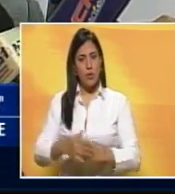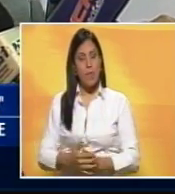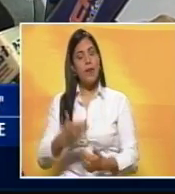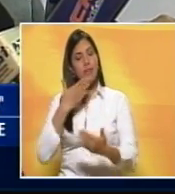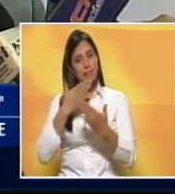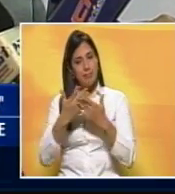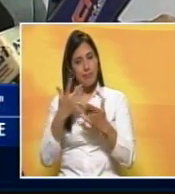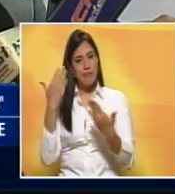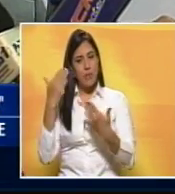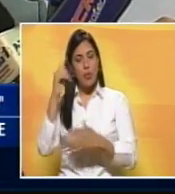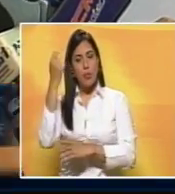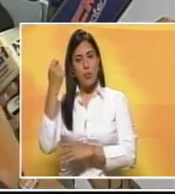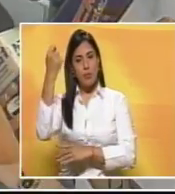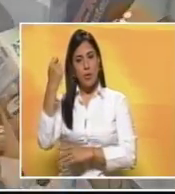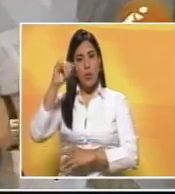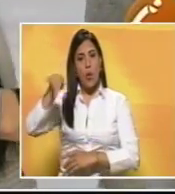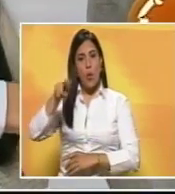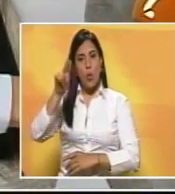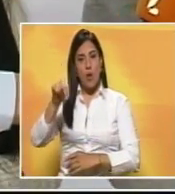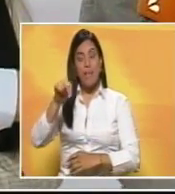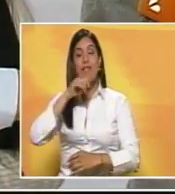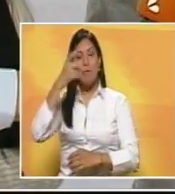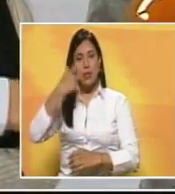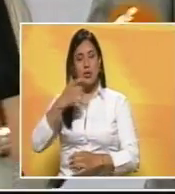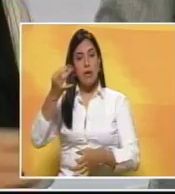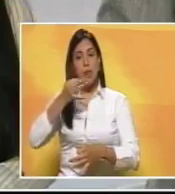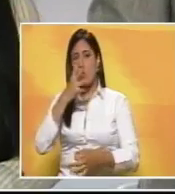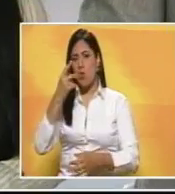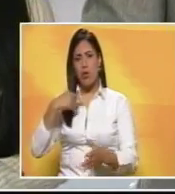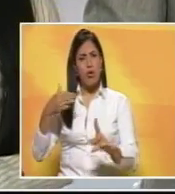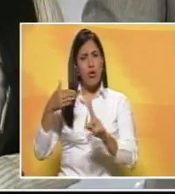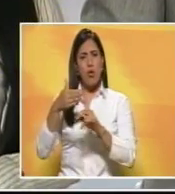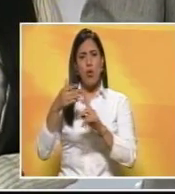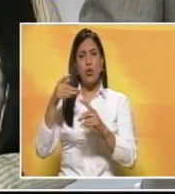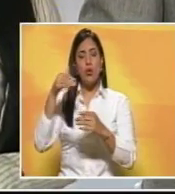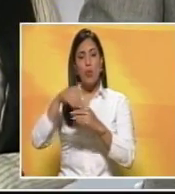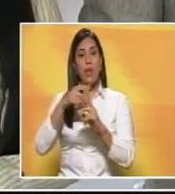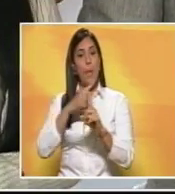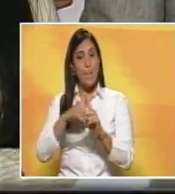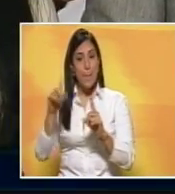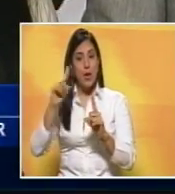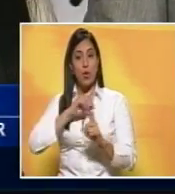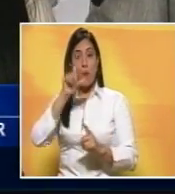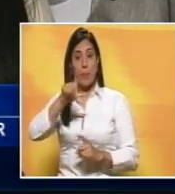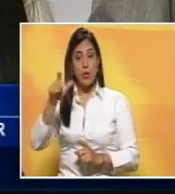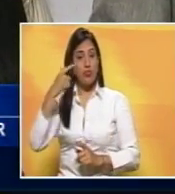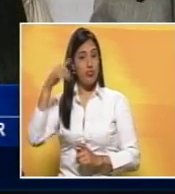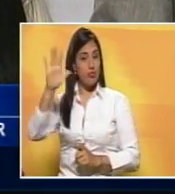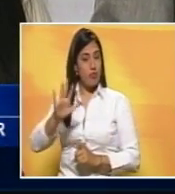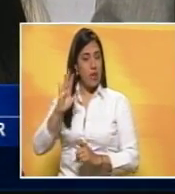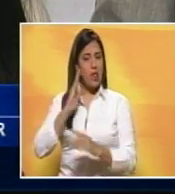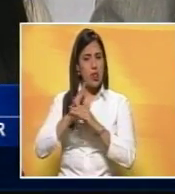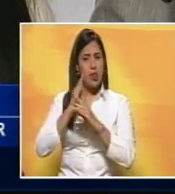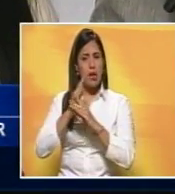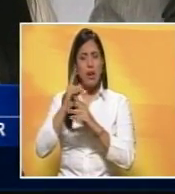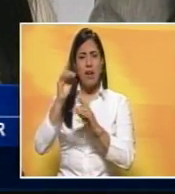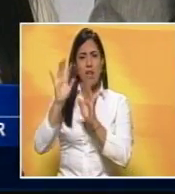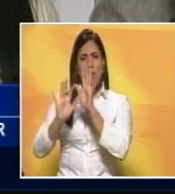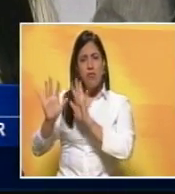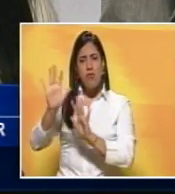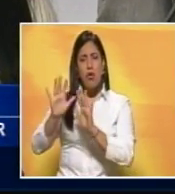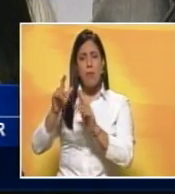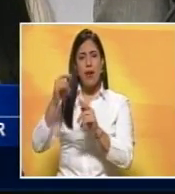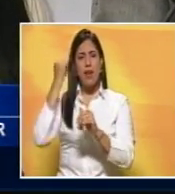Agradecemos entonces al diputado Juan Guaidó, quien decía que no estaba en contra del voto, sino de lo que él considera las trabas que a su juicio